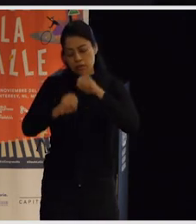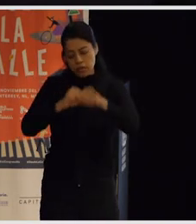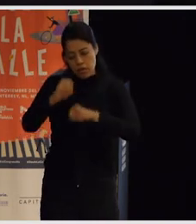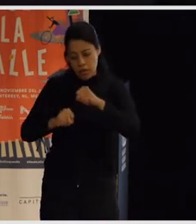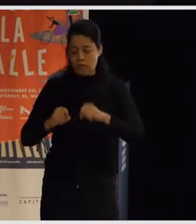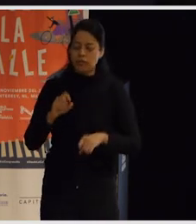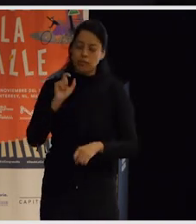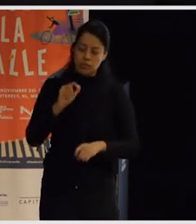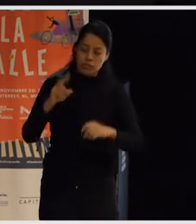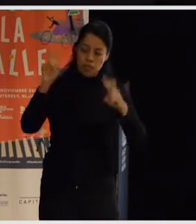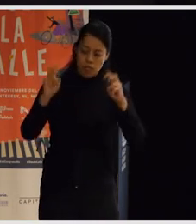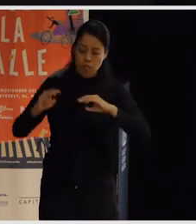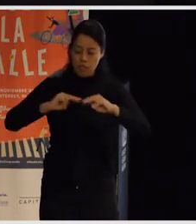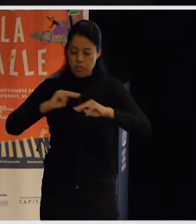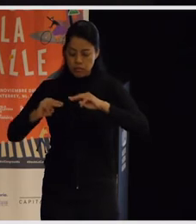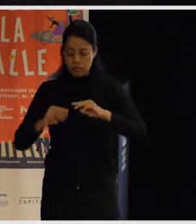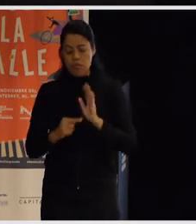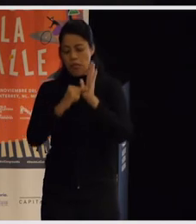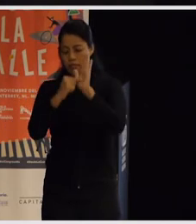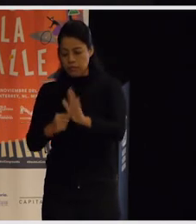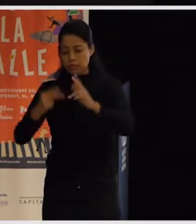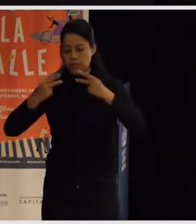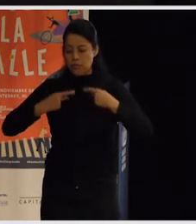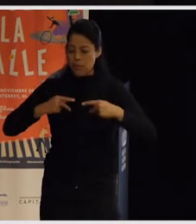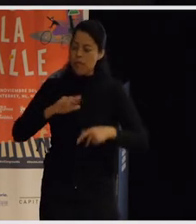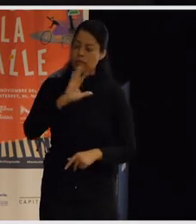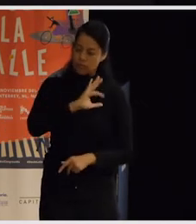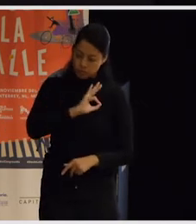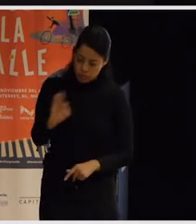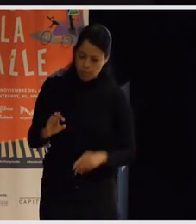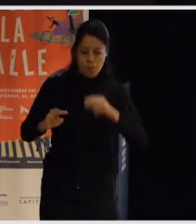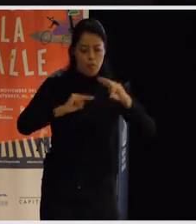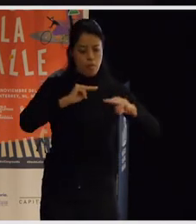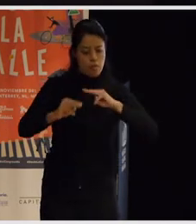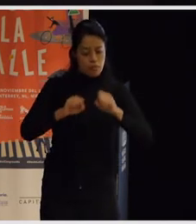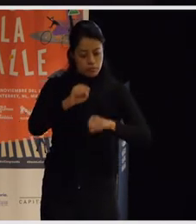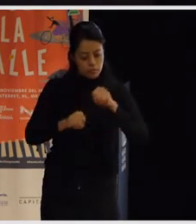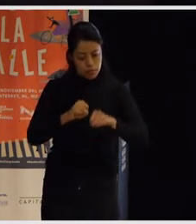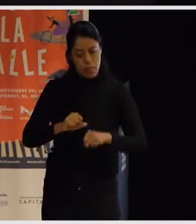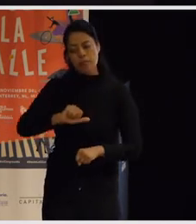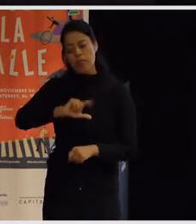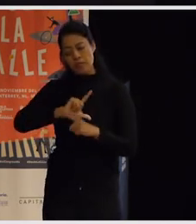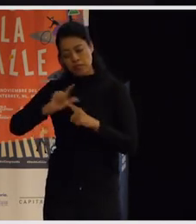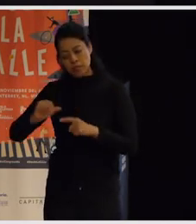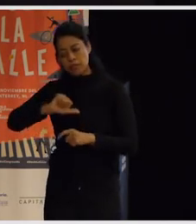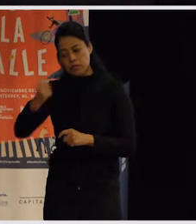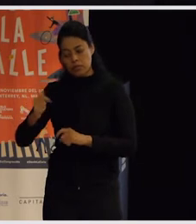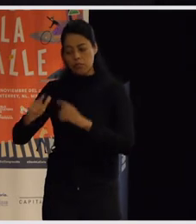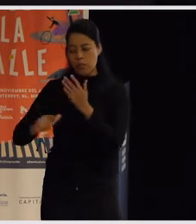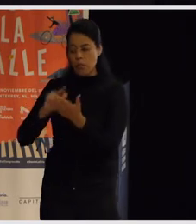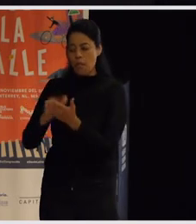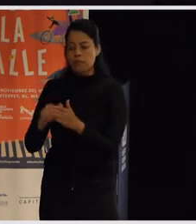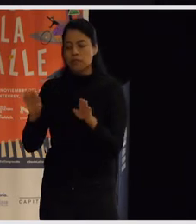la movilidad y todo no para ir mostrando a la gente que si te puedes mover en bici que si puede llegar como a otros lugares y que es